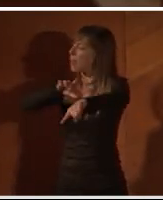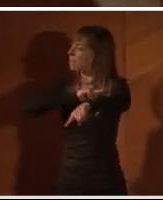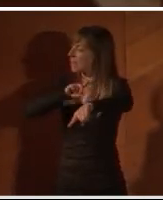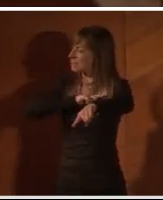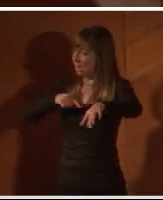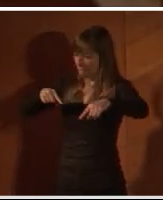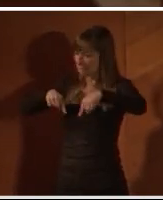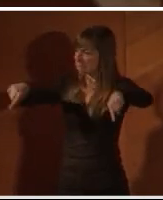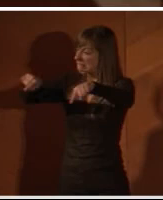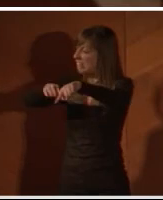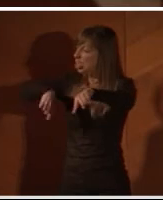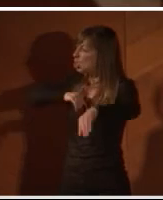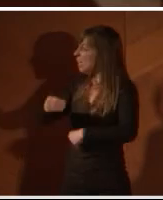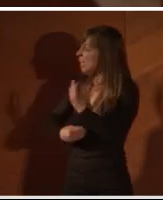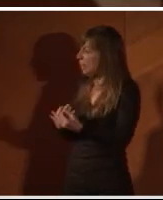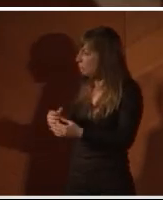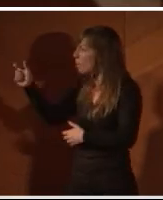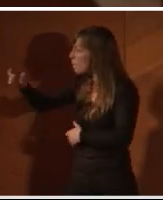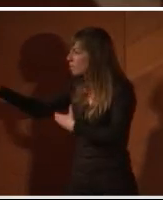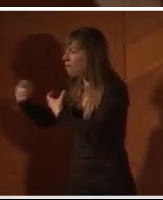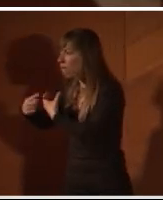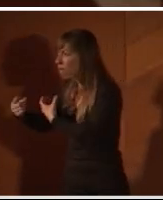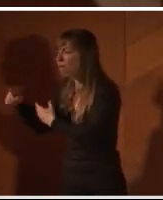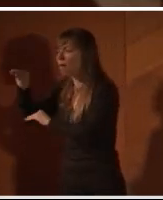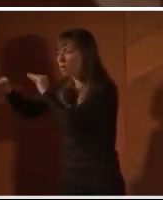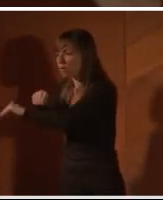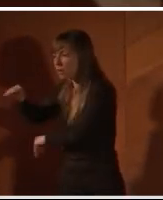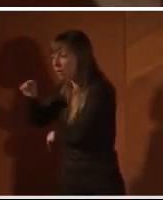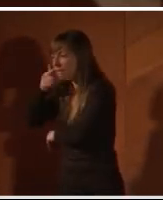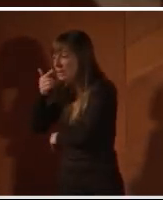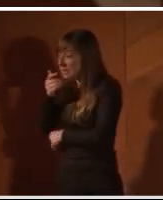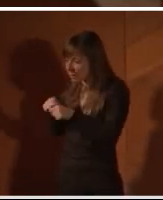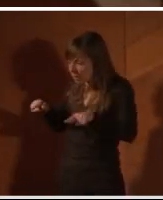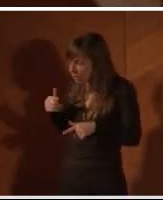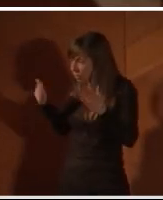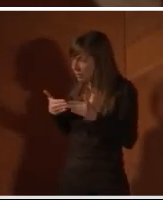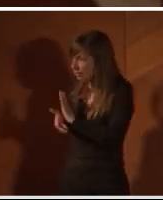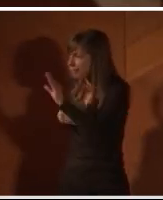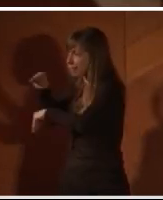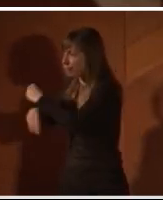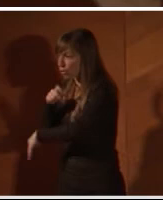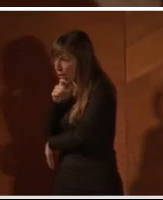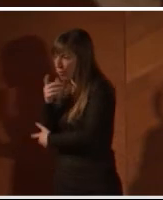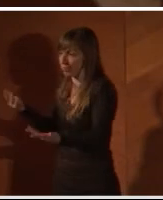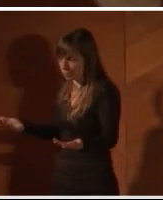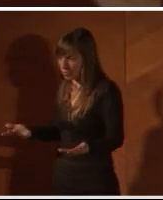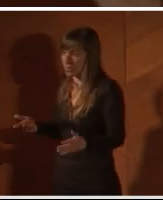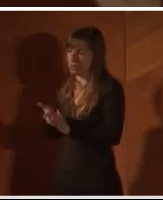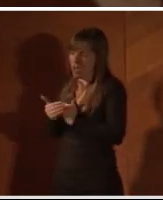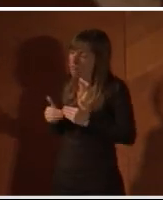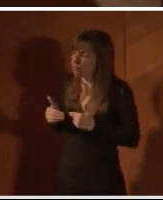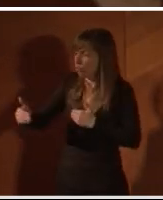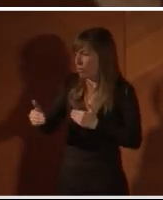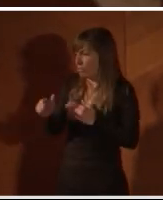sin duda, si hubiésemos contado con vuestra herramienta, hubiese sido todo bastante más fácil y en el futuro lo será.